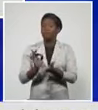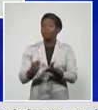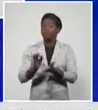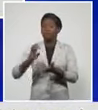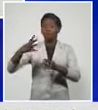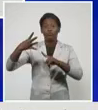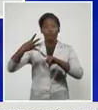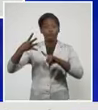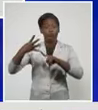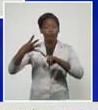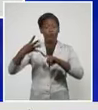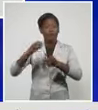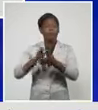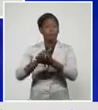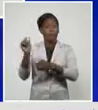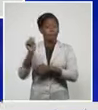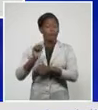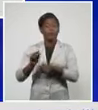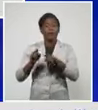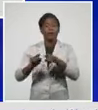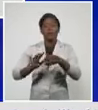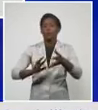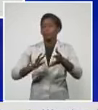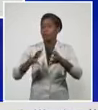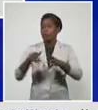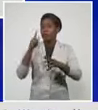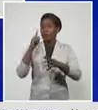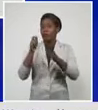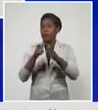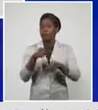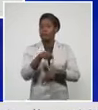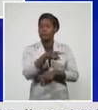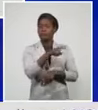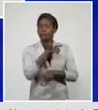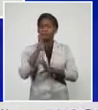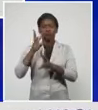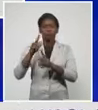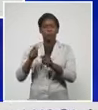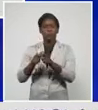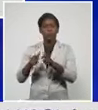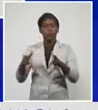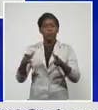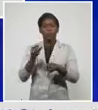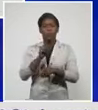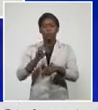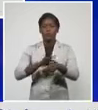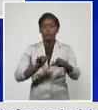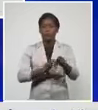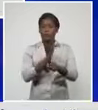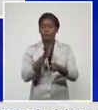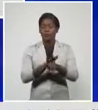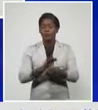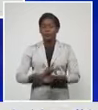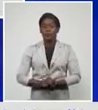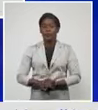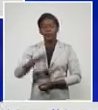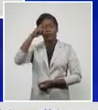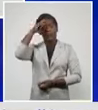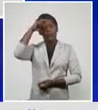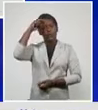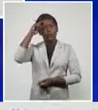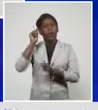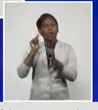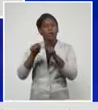que ha presentado tasas más elevadas en los últimos 3 días. Después Santi Espíritu. le sigue Santi